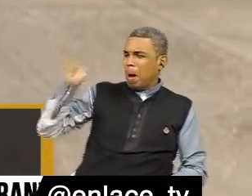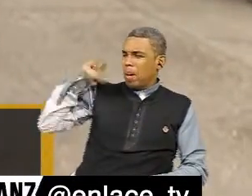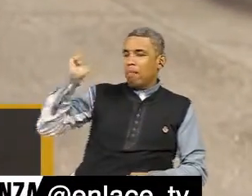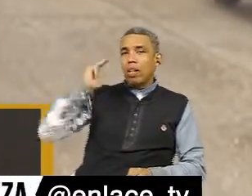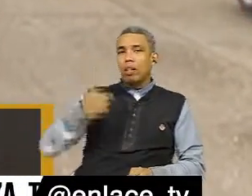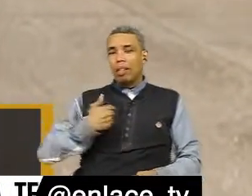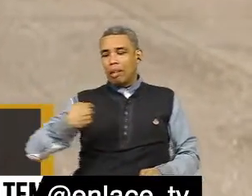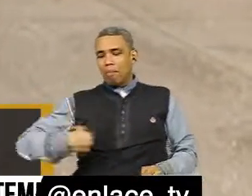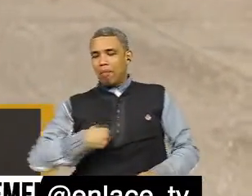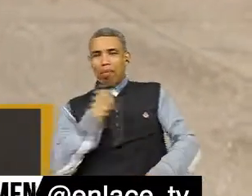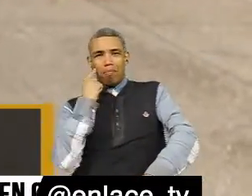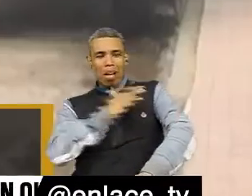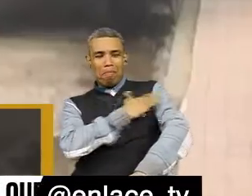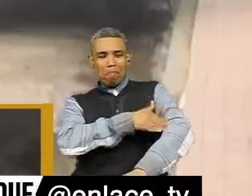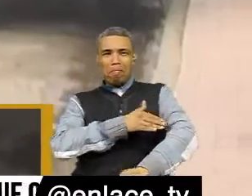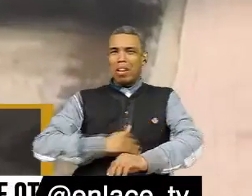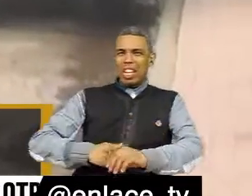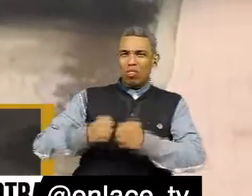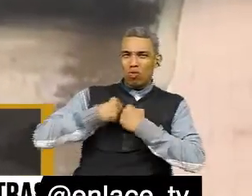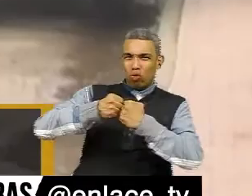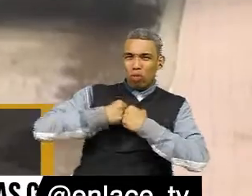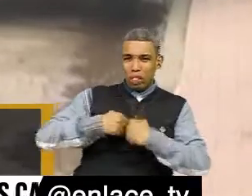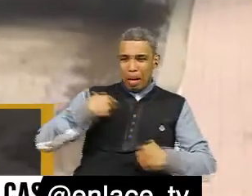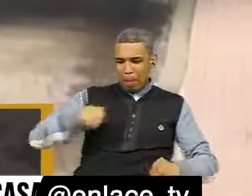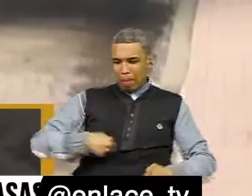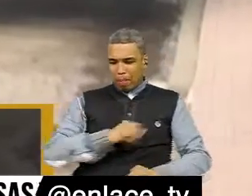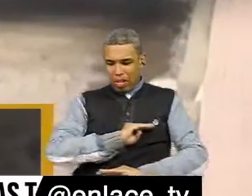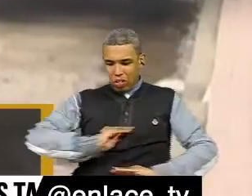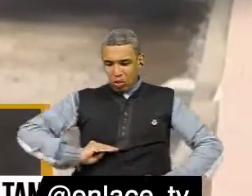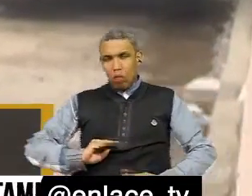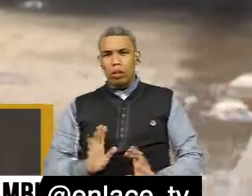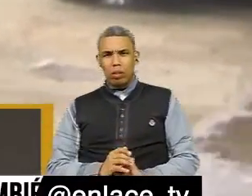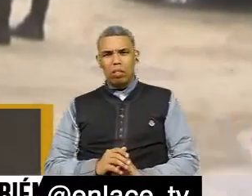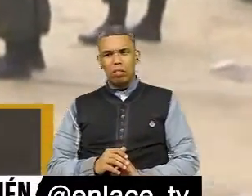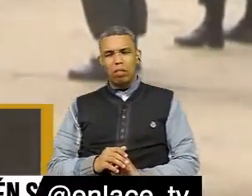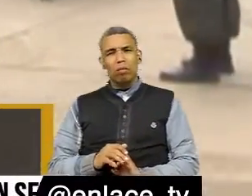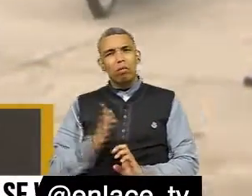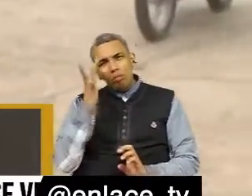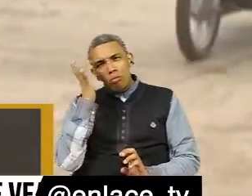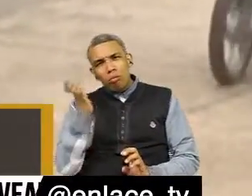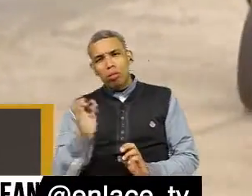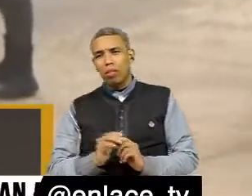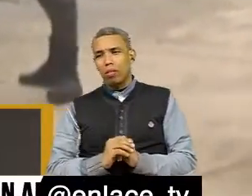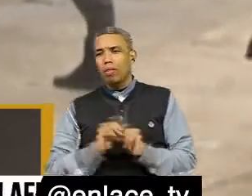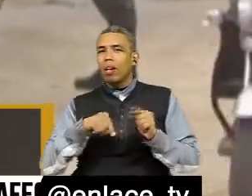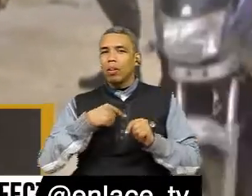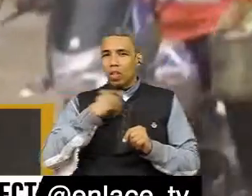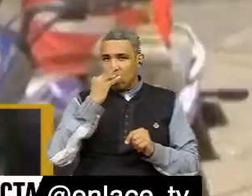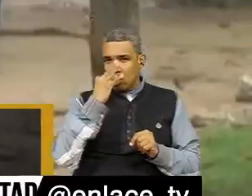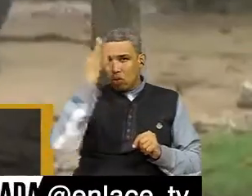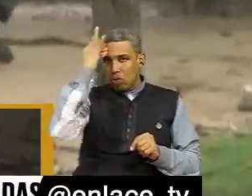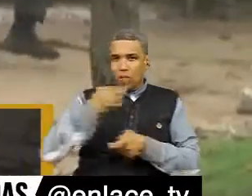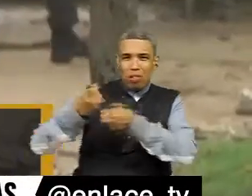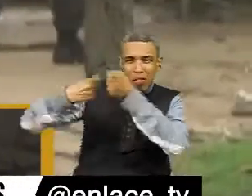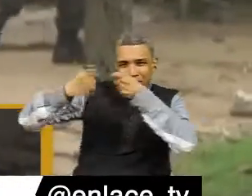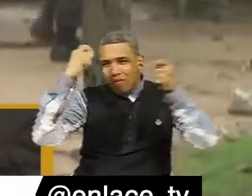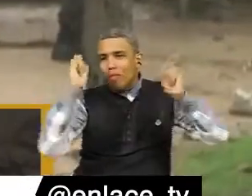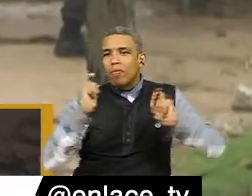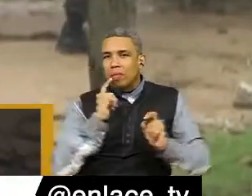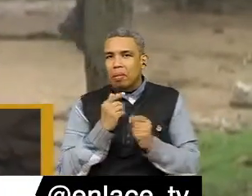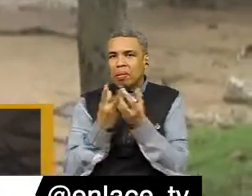de investigación, las autoridades de policía en la región atribuyen este caso a disputas de territorio por el microtráfico en esta zona del sur